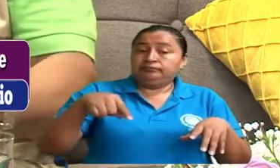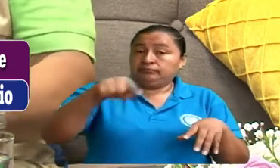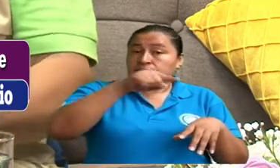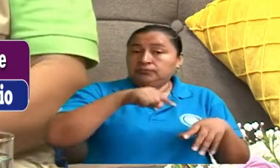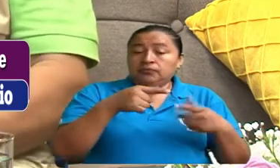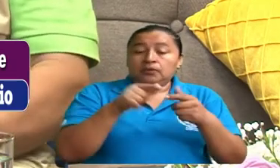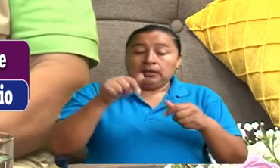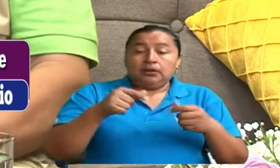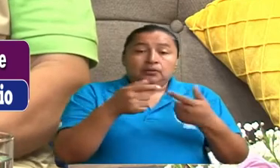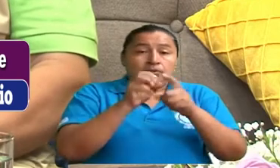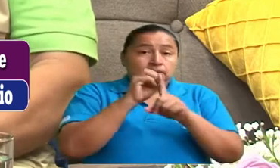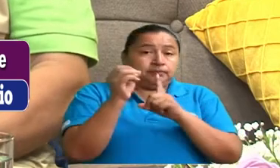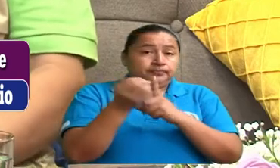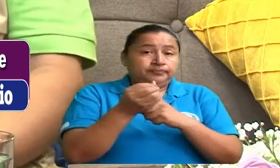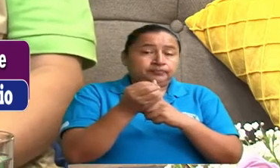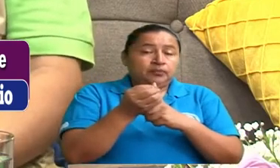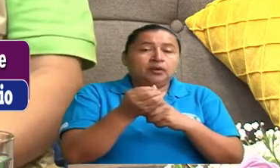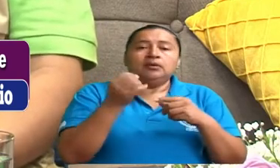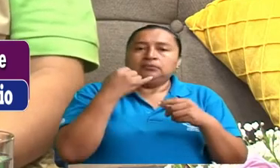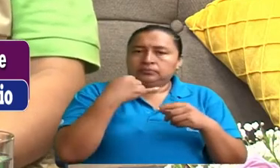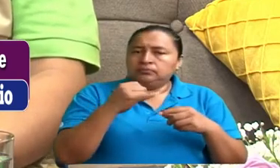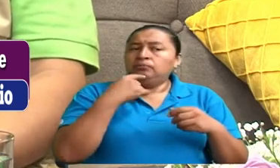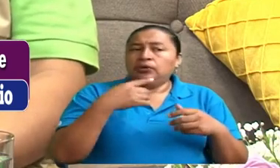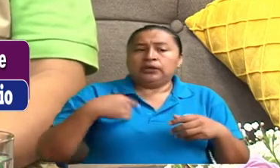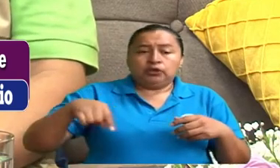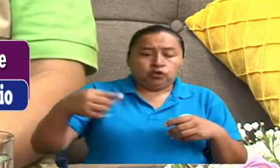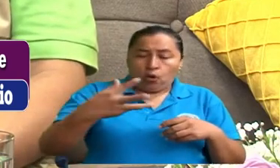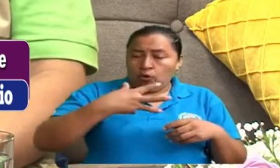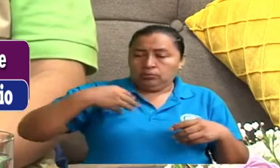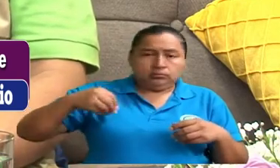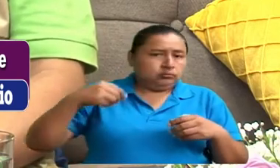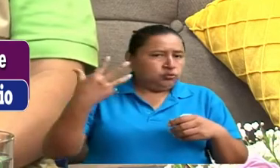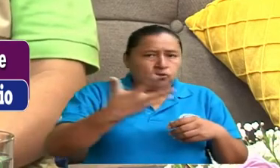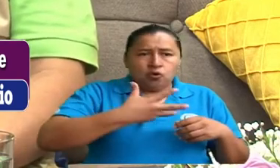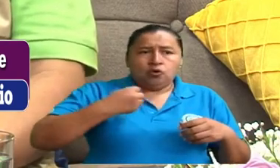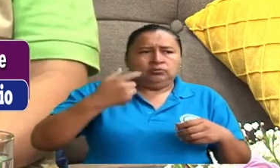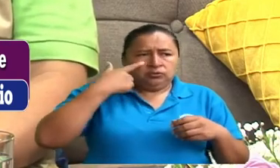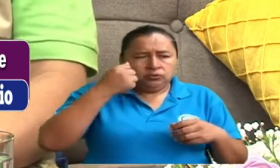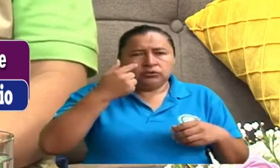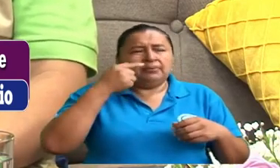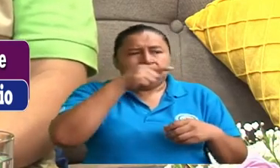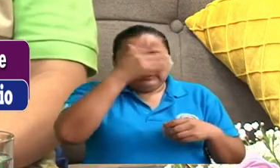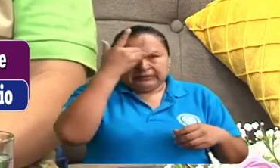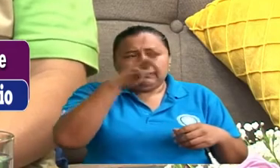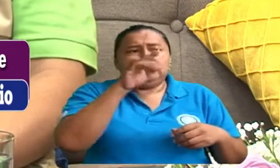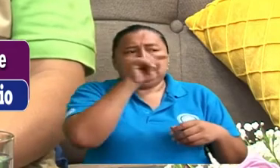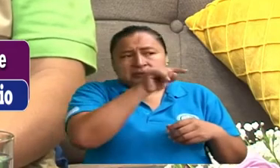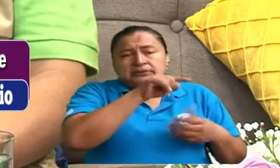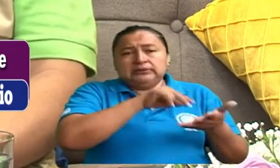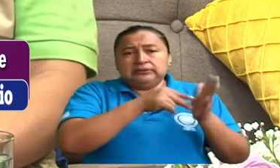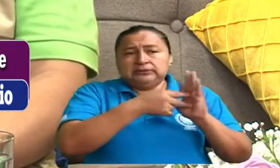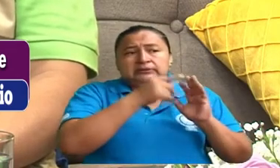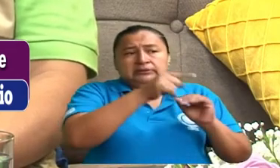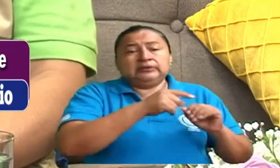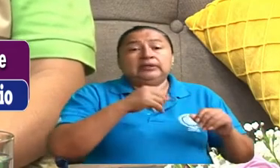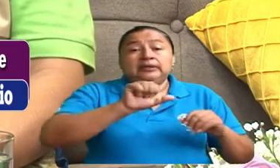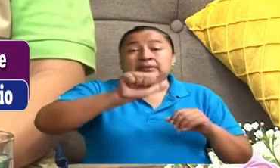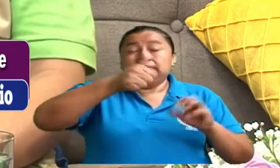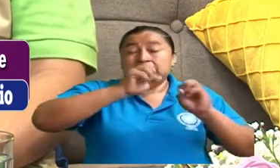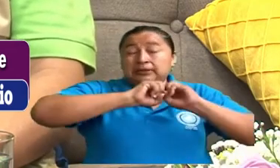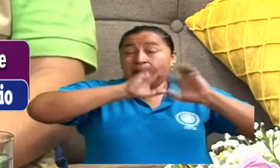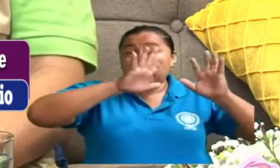esta organización, porque venimos, ¿verdad?, del vertedero, conocemos lo que es, ¿verdad?, estar desde las 6 de la mañana